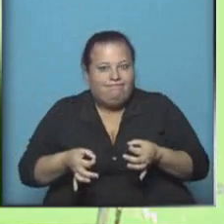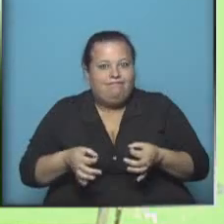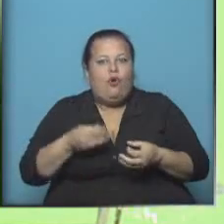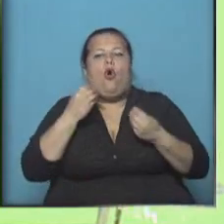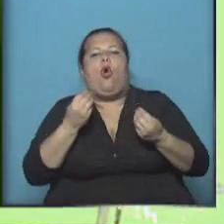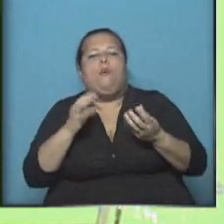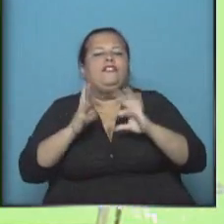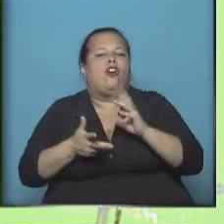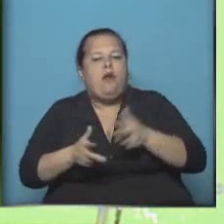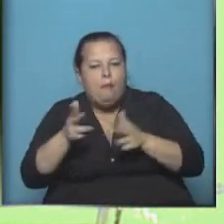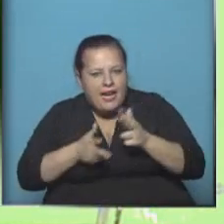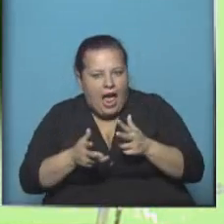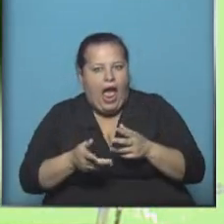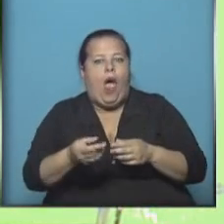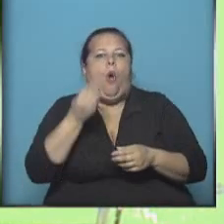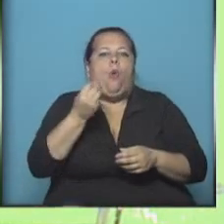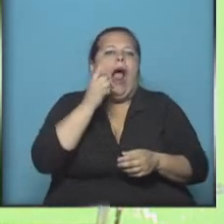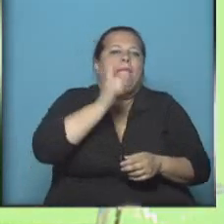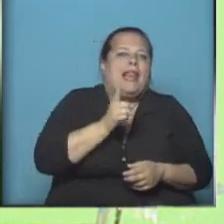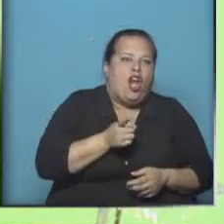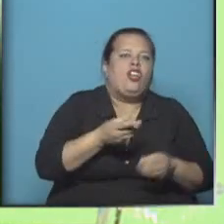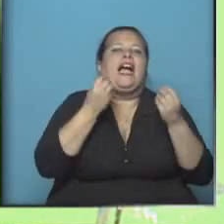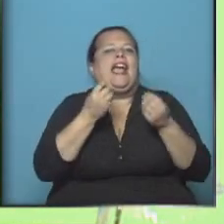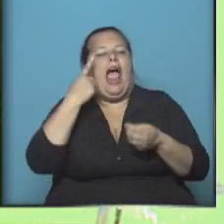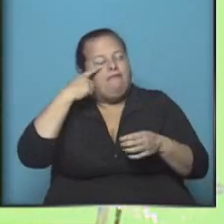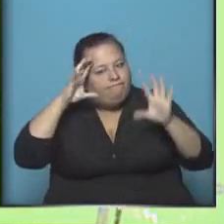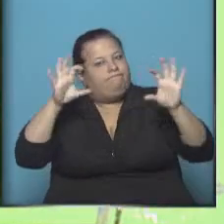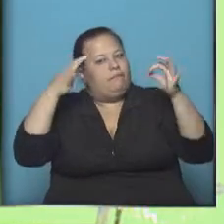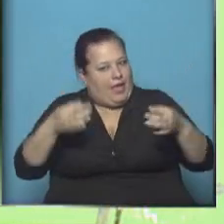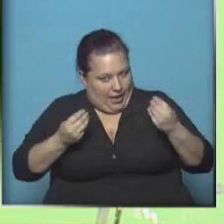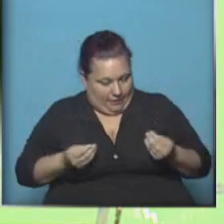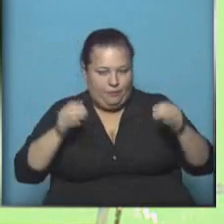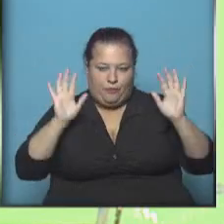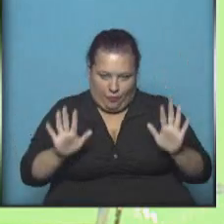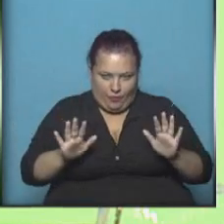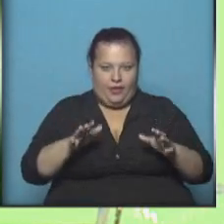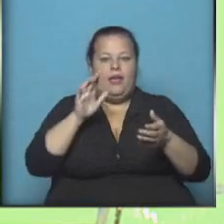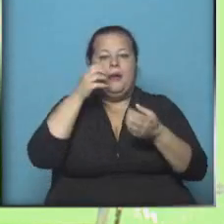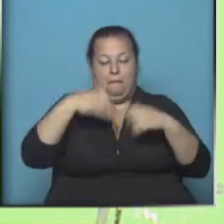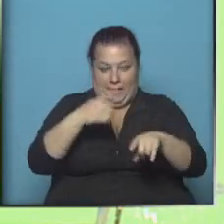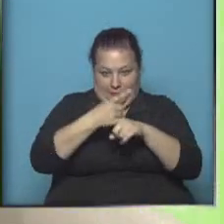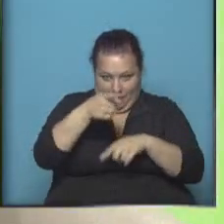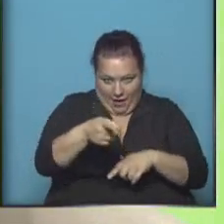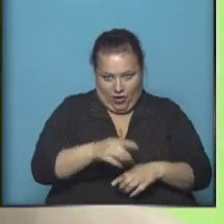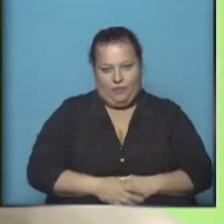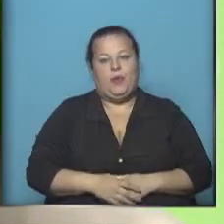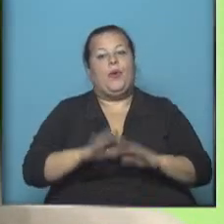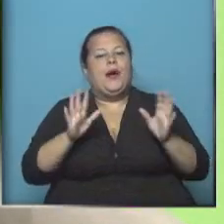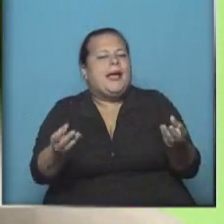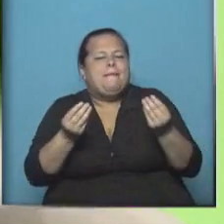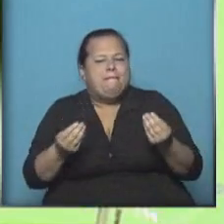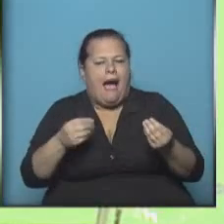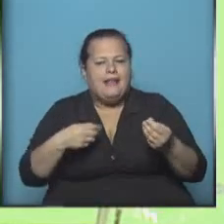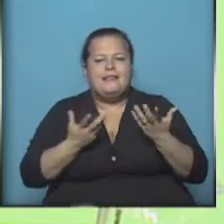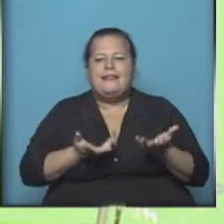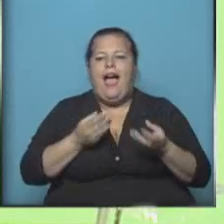en qué consiste, cuáles son los riesgos y qué es lo que hay que tener en cuenta. Bueno, empezamos por vos, Lucila. Bueno. ¿Qué pasa? ¿Qué es lo